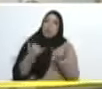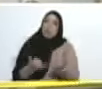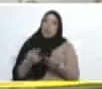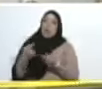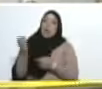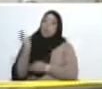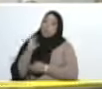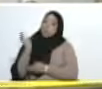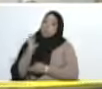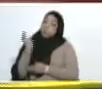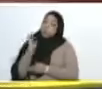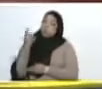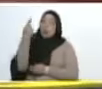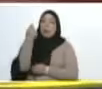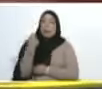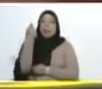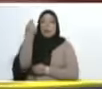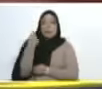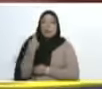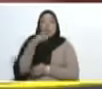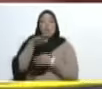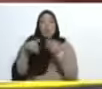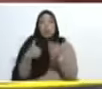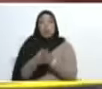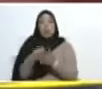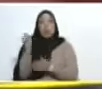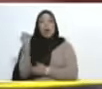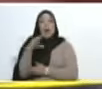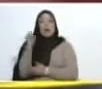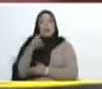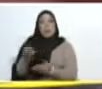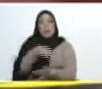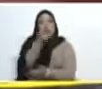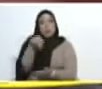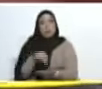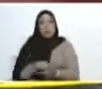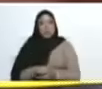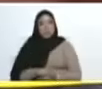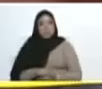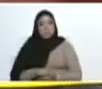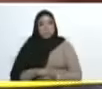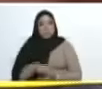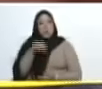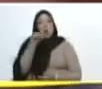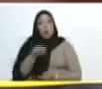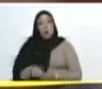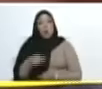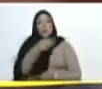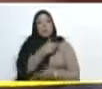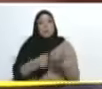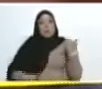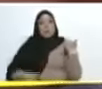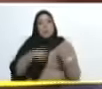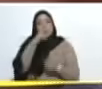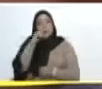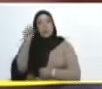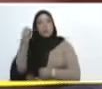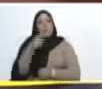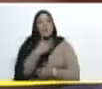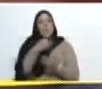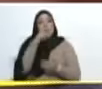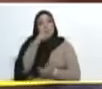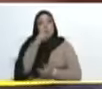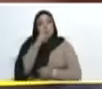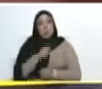sancionada por la Asamblea Nacional. Estamos entonces hoy, señor presidente Nicolás